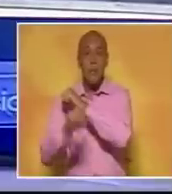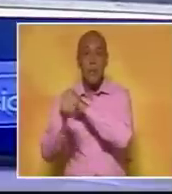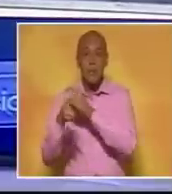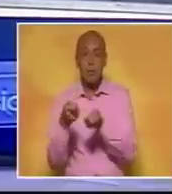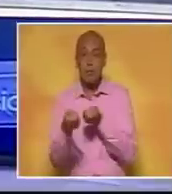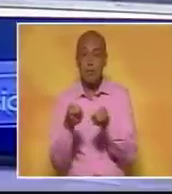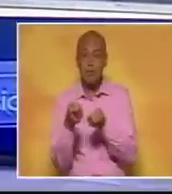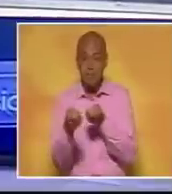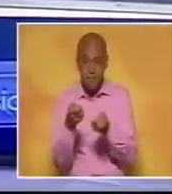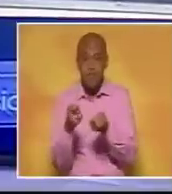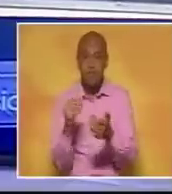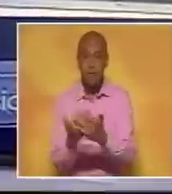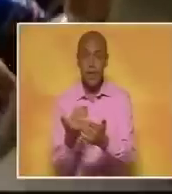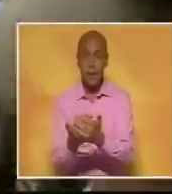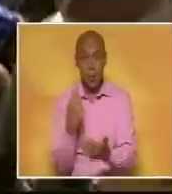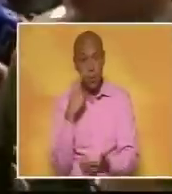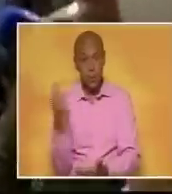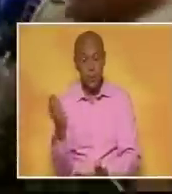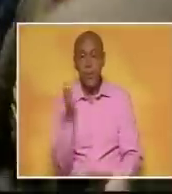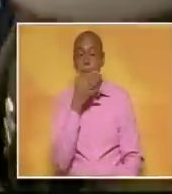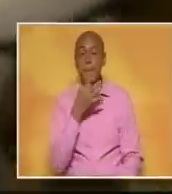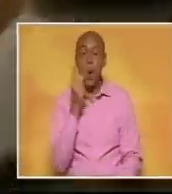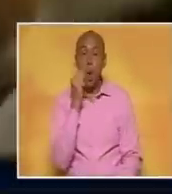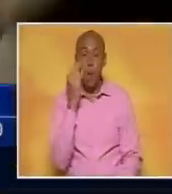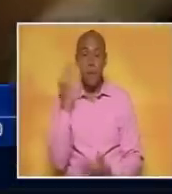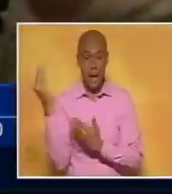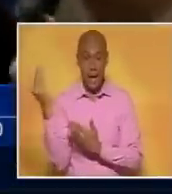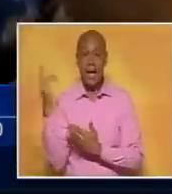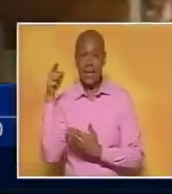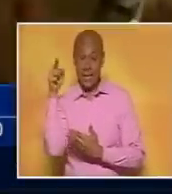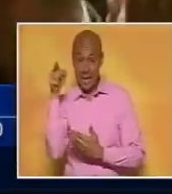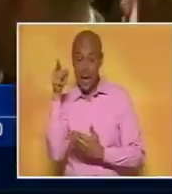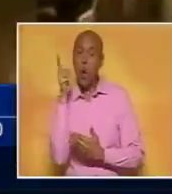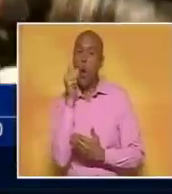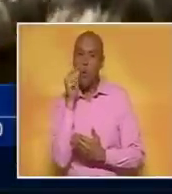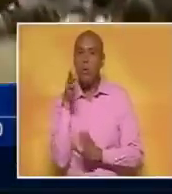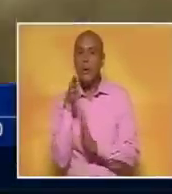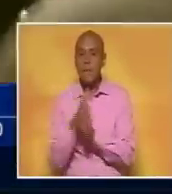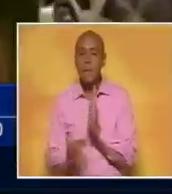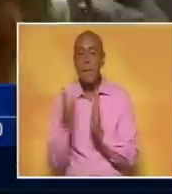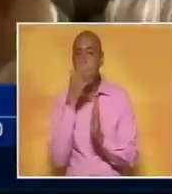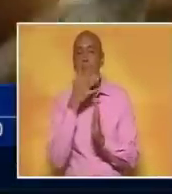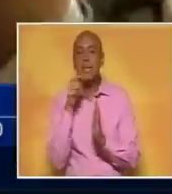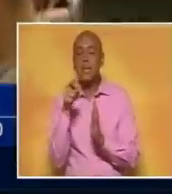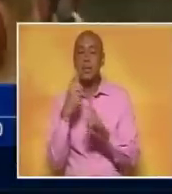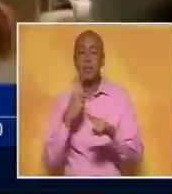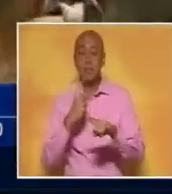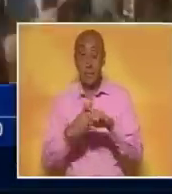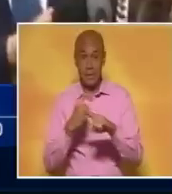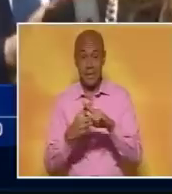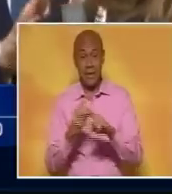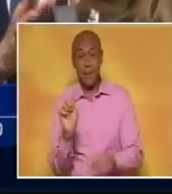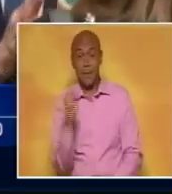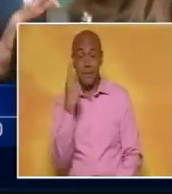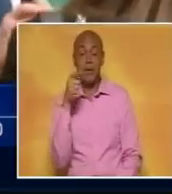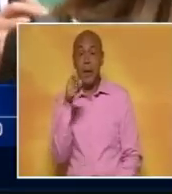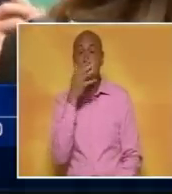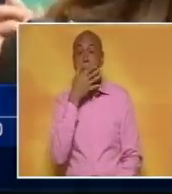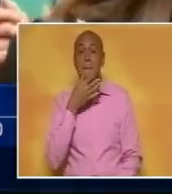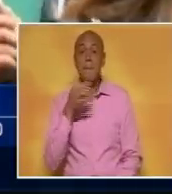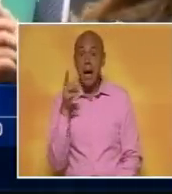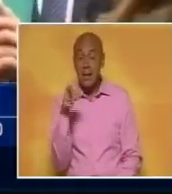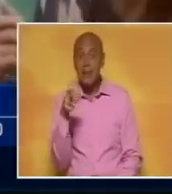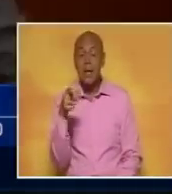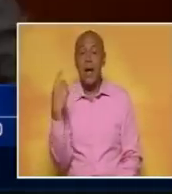de testigos. Uribe, actualmente senador por el Partido Centro Democrático, es el primer exmandatario colombiano en enfrentarse